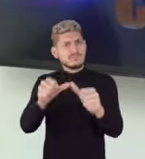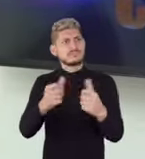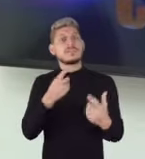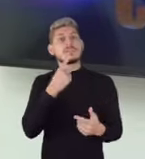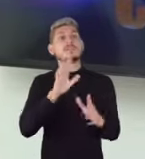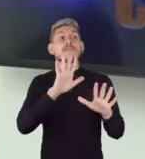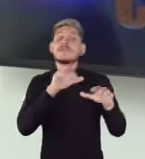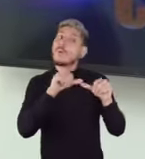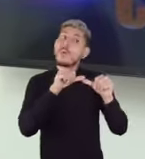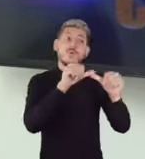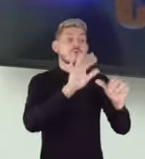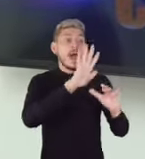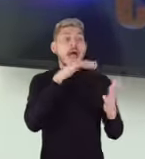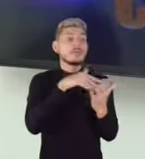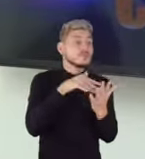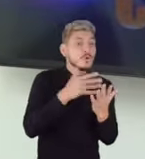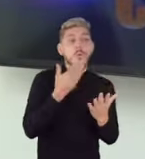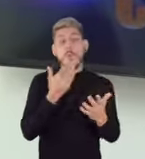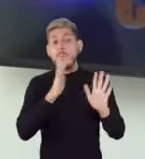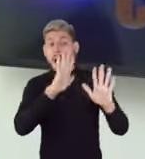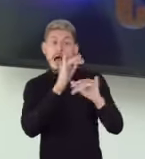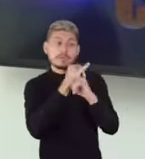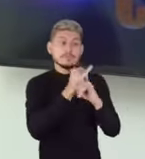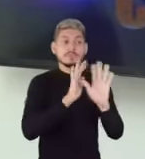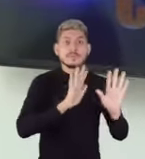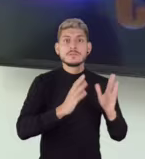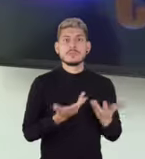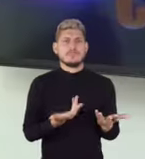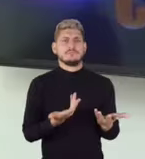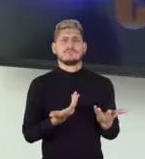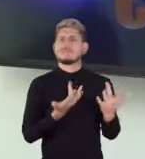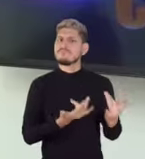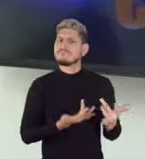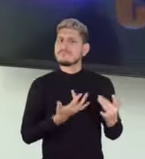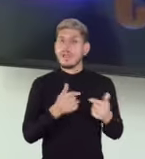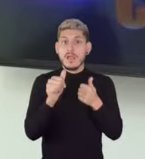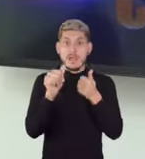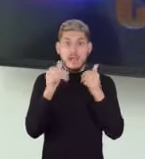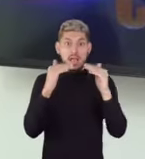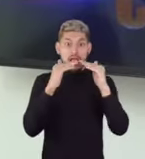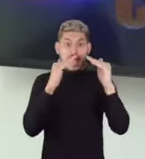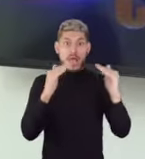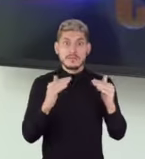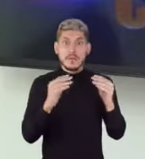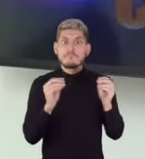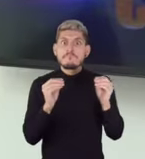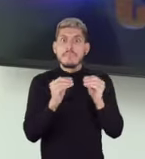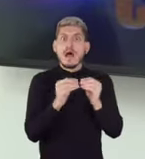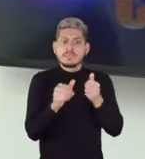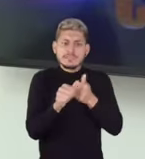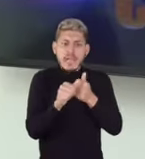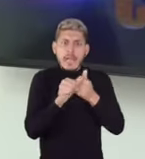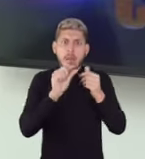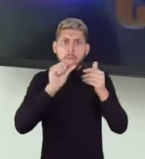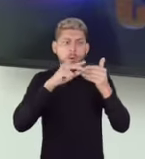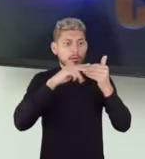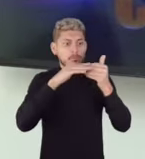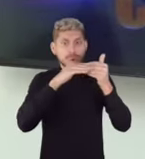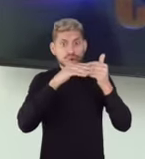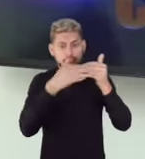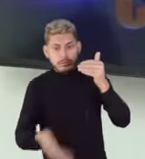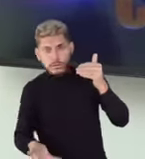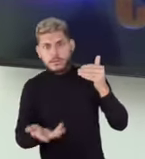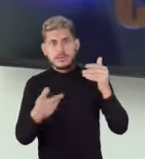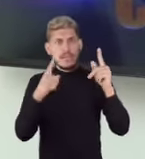que seguir continuando con los estudios. Y la realidad es que las casas se siguen acercando más al abismo, pedimos soluciones. Lo que hemos